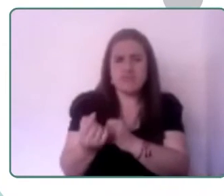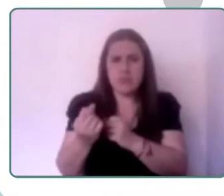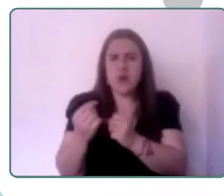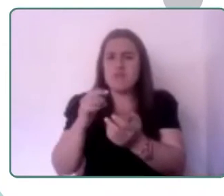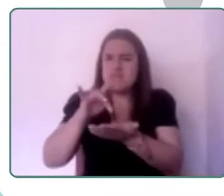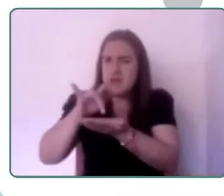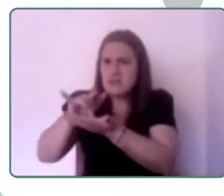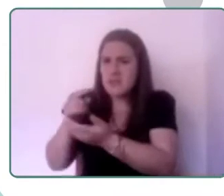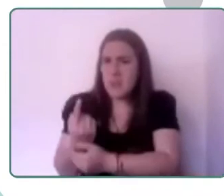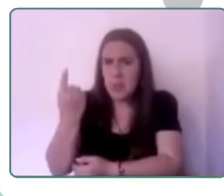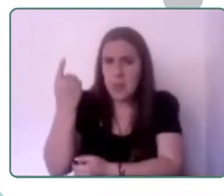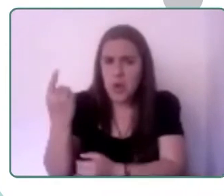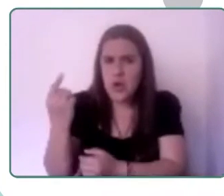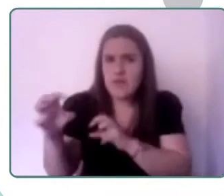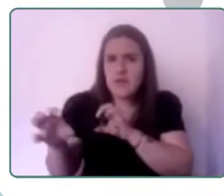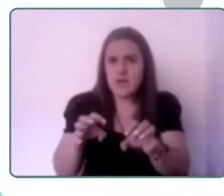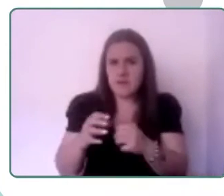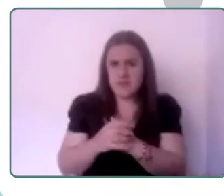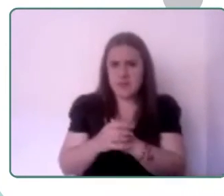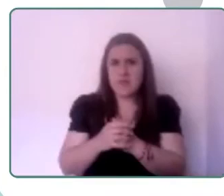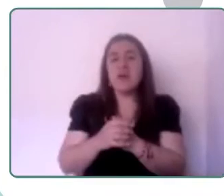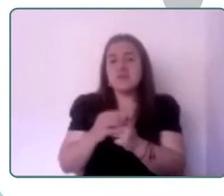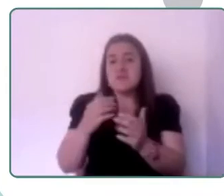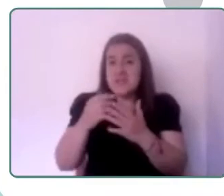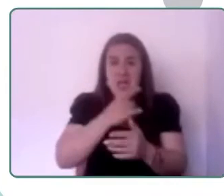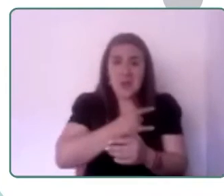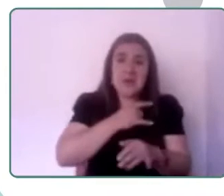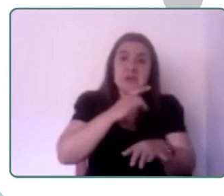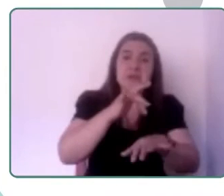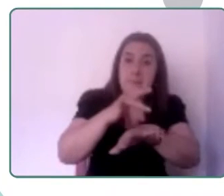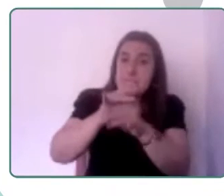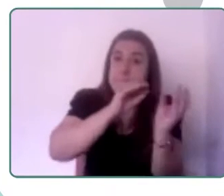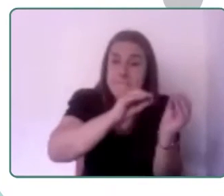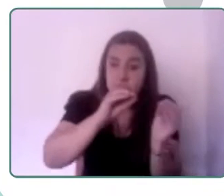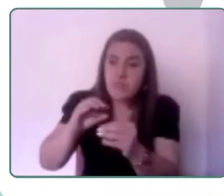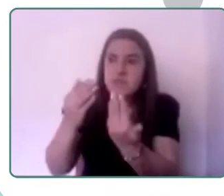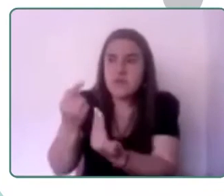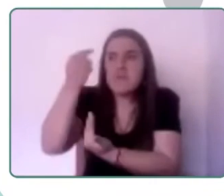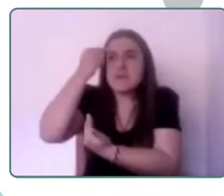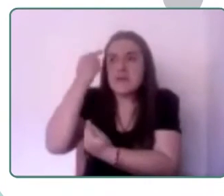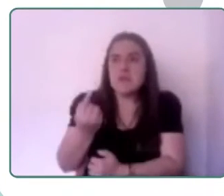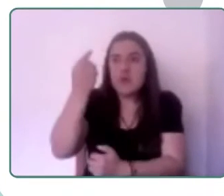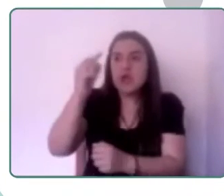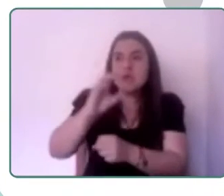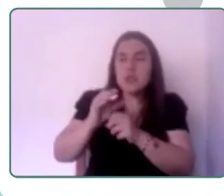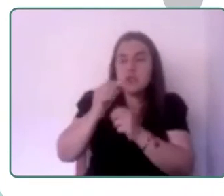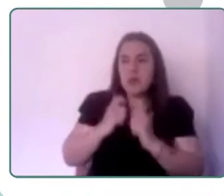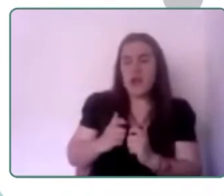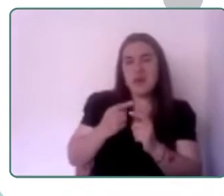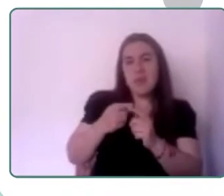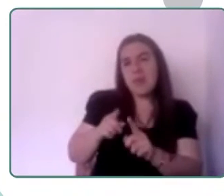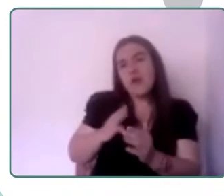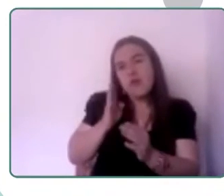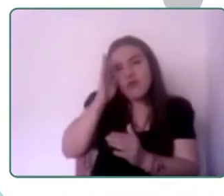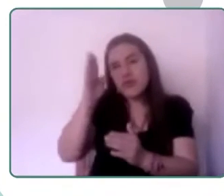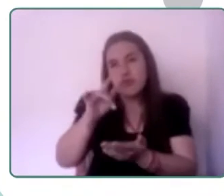universidad expresan continua formación académica durante el pregrado en pensamiento político y ciudadano. ¿Piensan que la